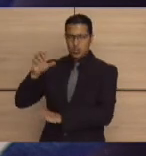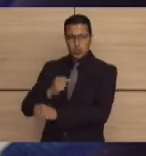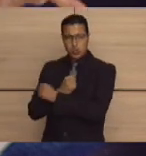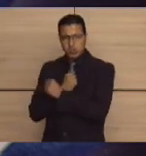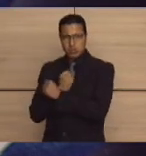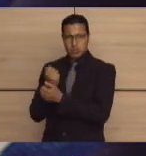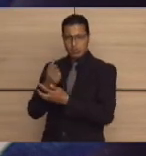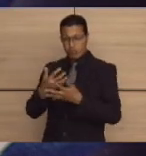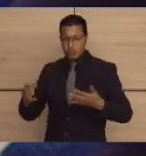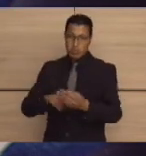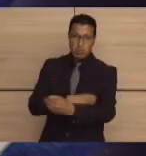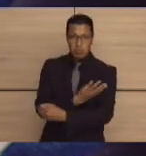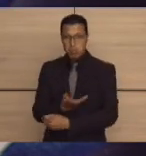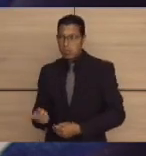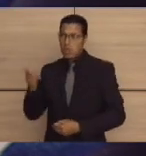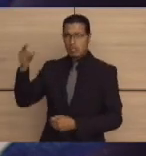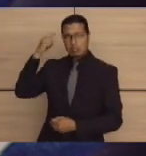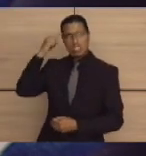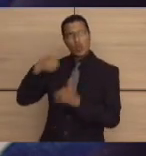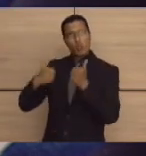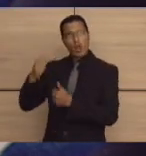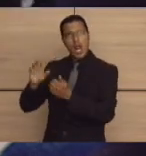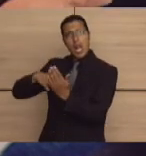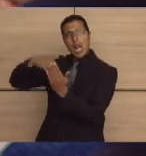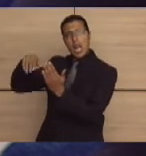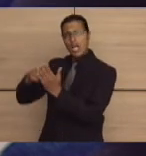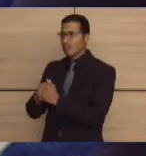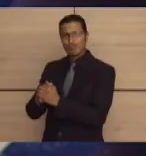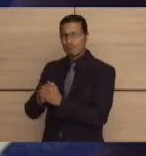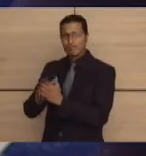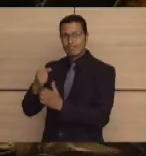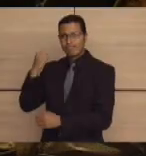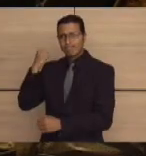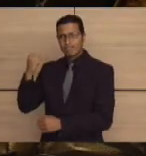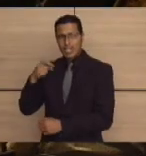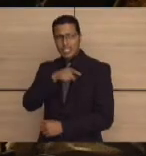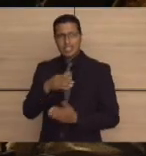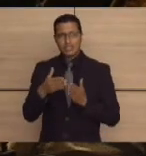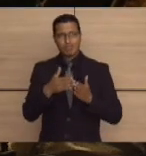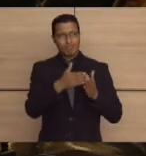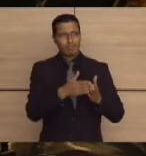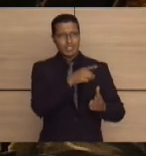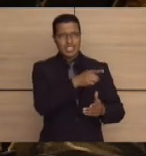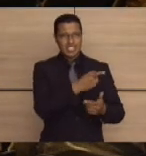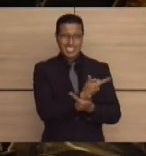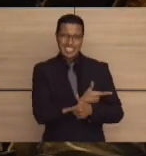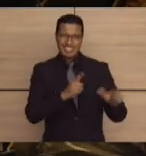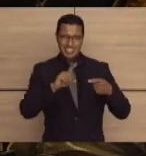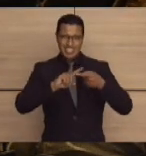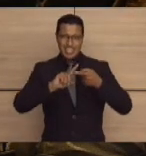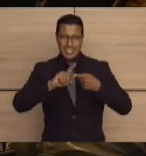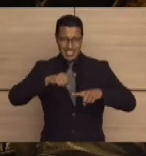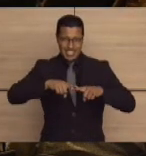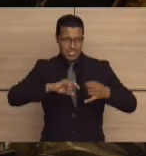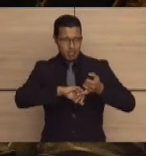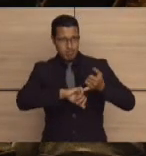un poema, ni un lienzo, ni una sinfonía, sino la muerte de Byron en Missolonghi luchando por la libertad de Grecia. Con